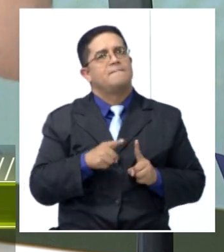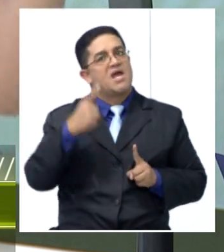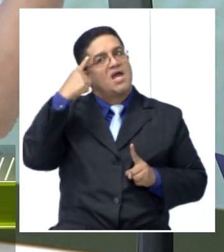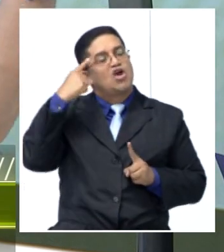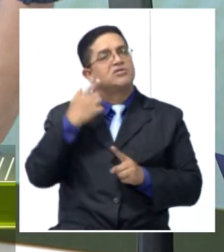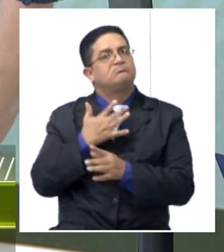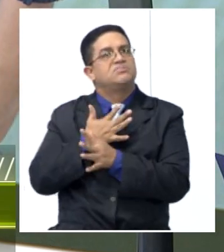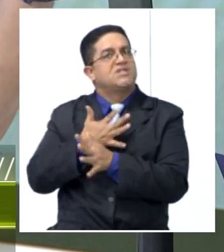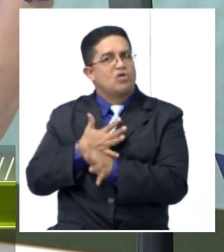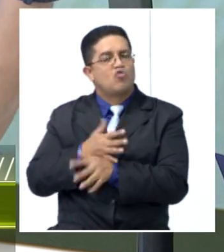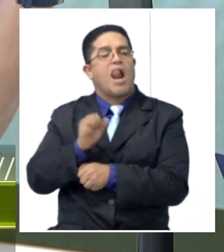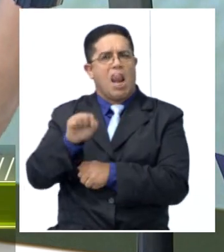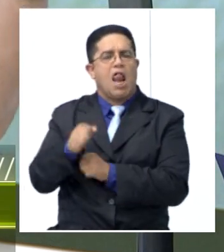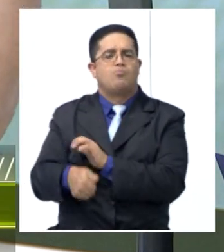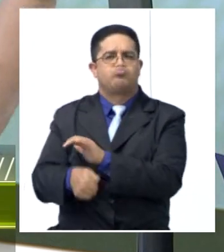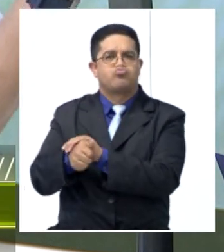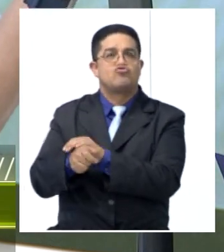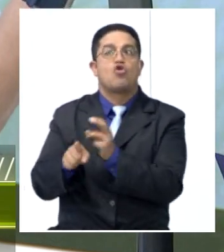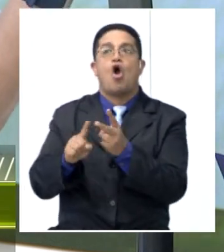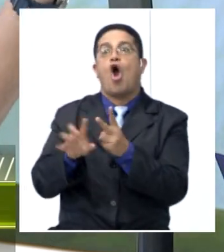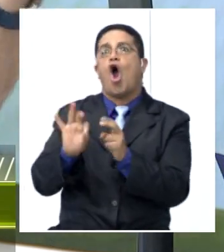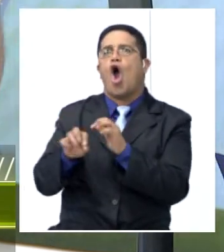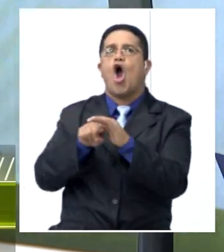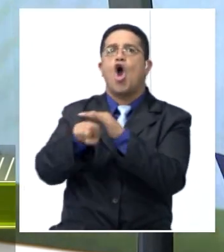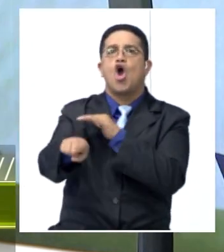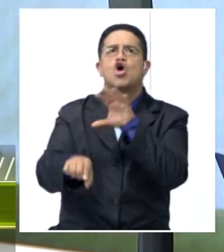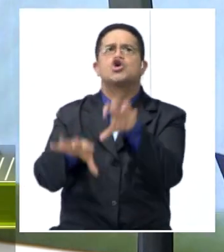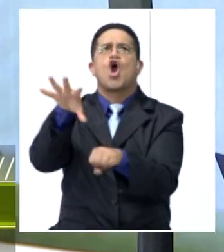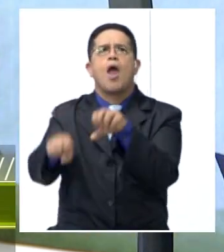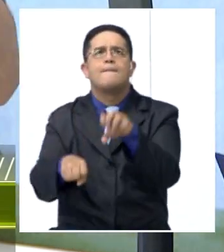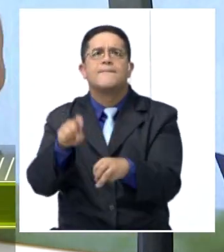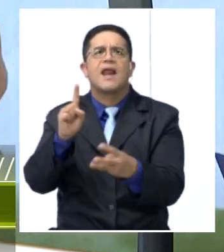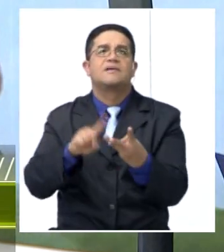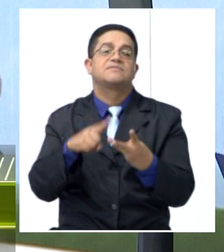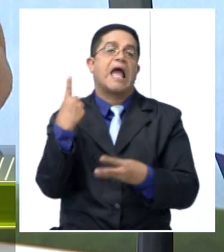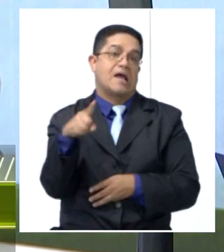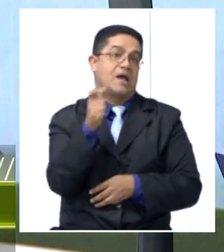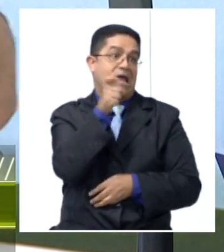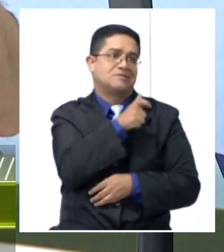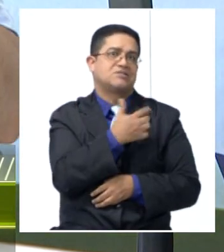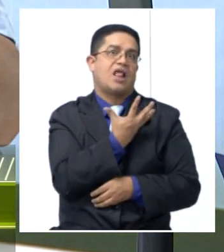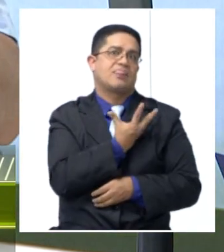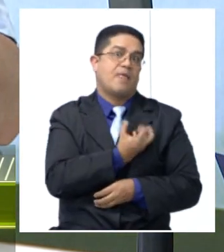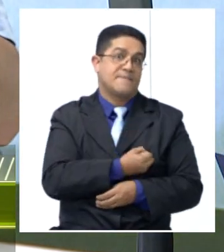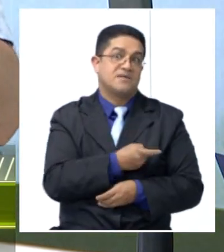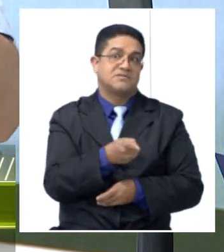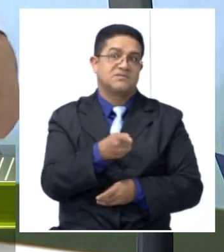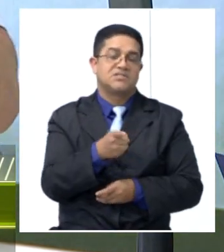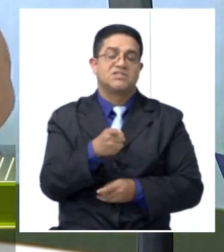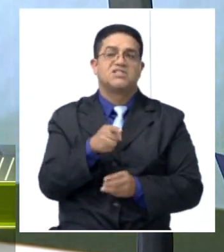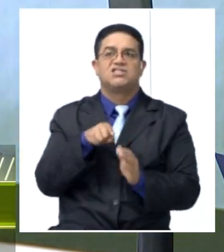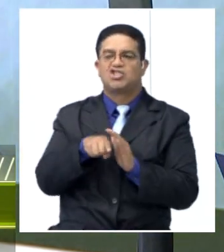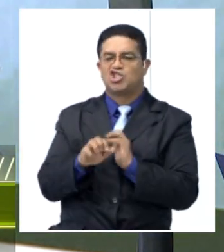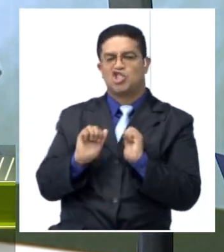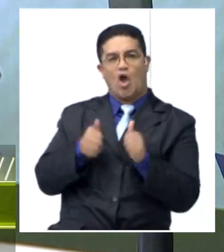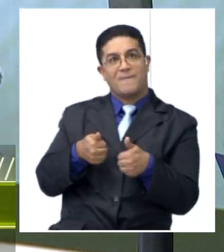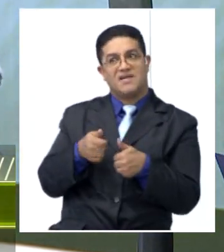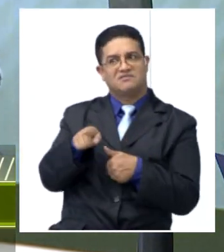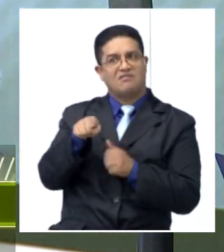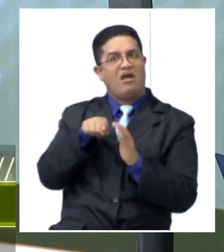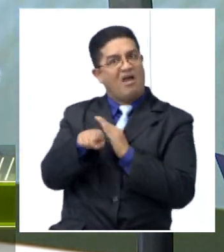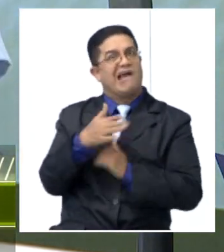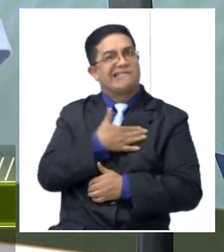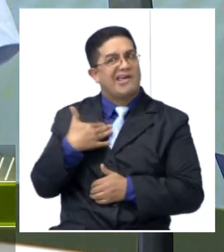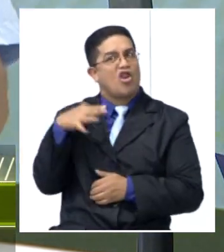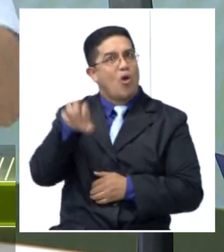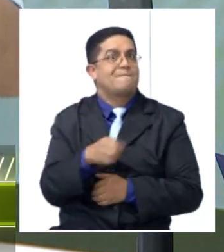sexual o activadas las compras compulsivas o impulsivas. Hay gente que está deprimida y empieza a comprar en línea, por ejemplo, de manera impulsiva.